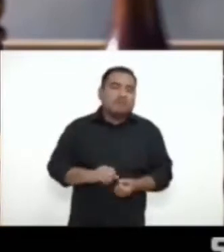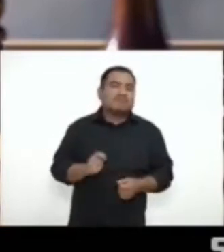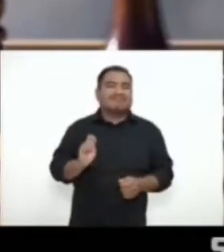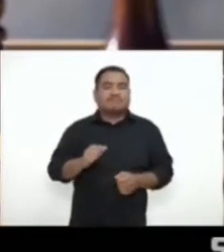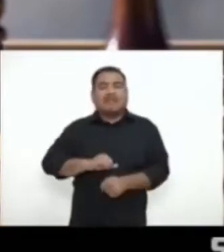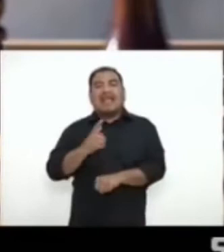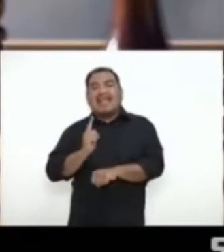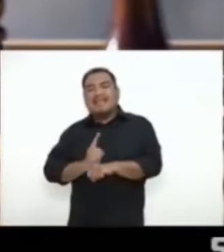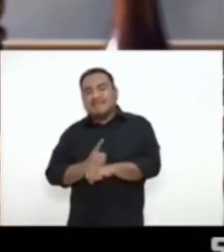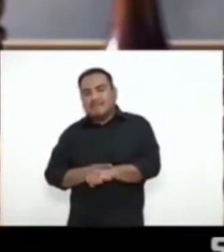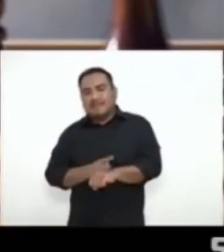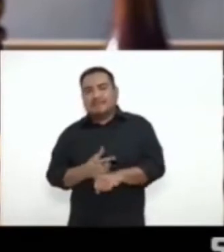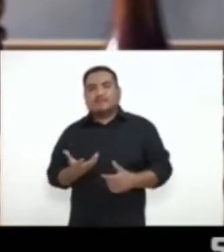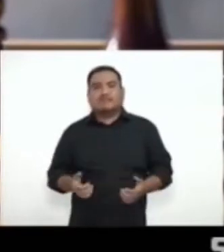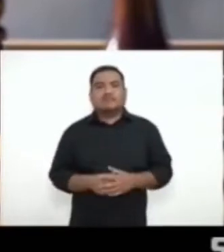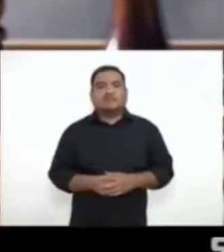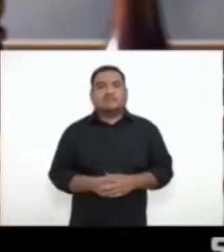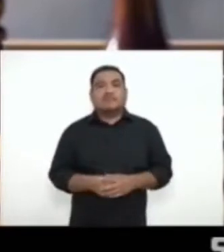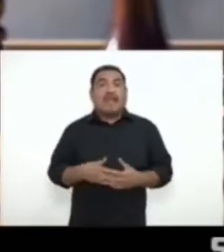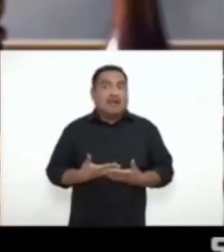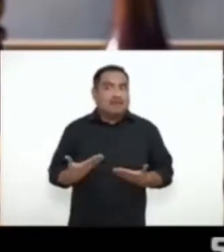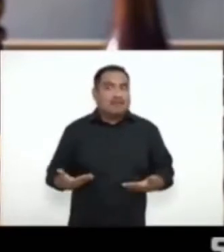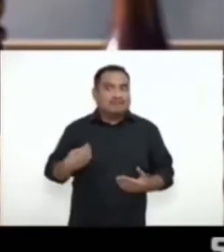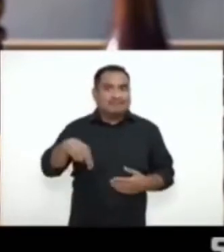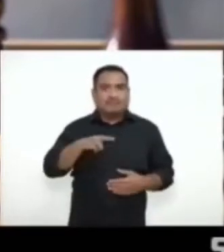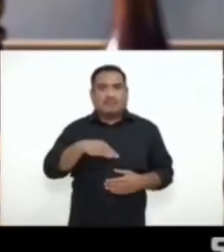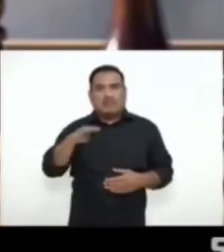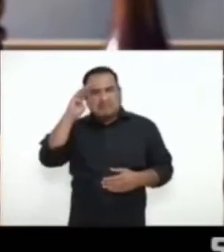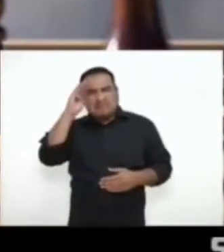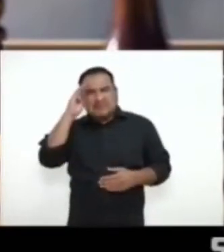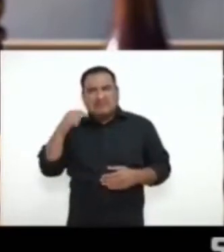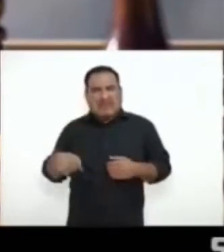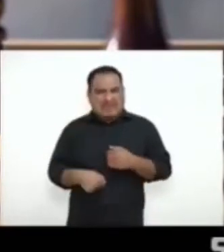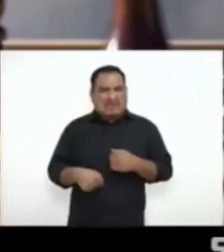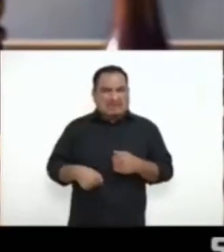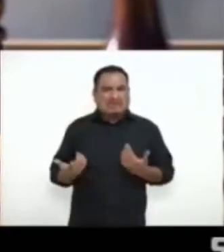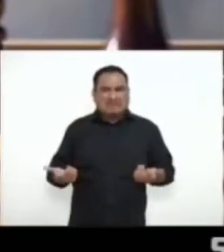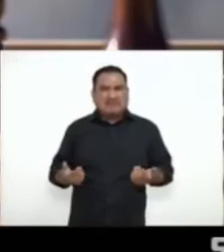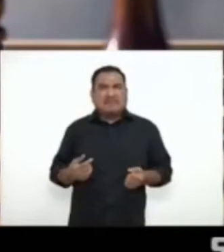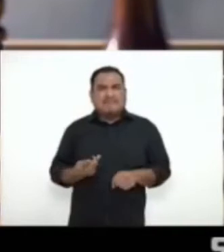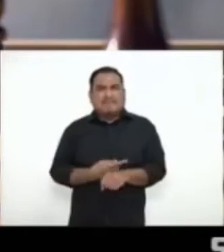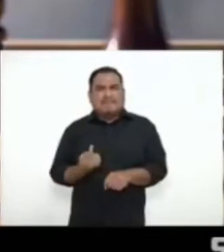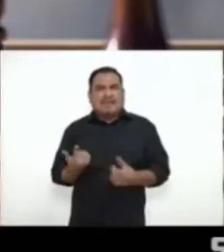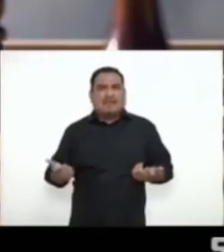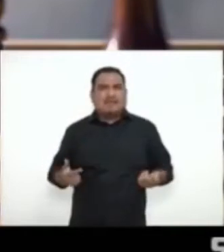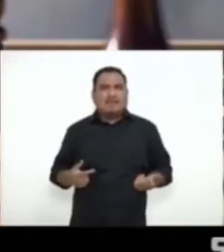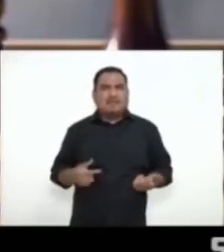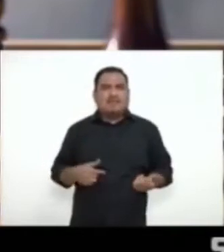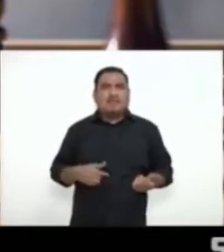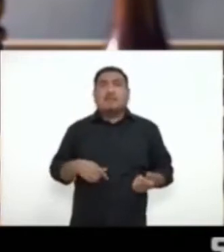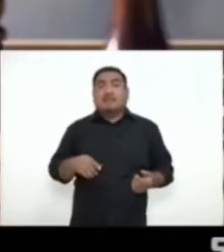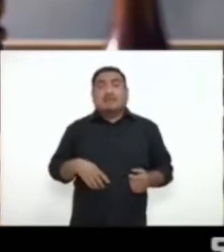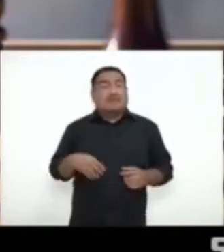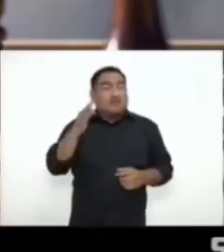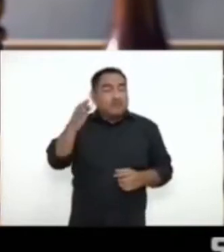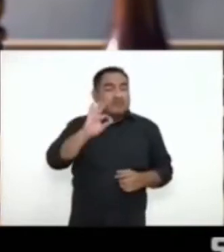si nosotros pensamos la lógica del síntoma, pensemos en un síntoma ya muy grave, que es un cáncer de